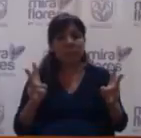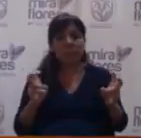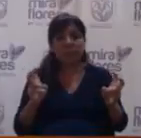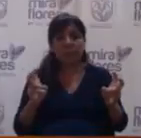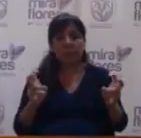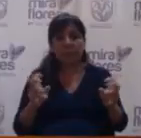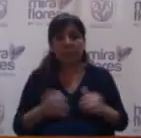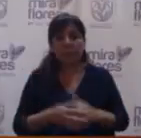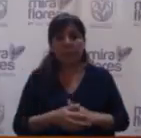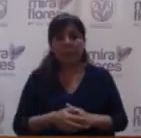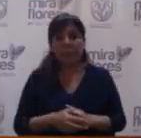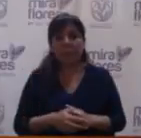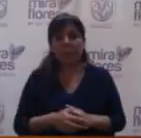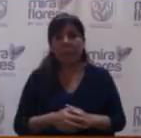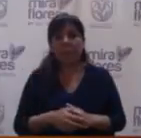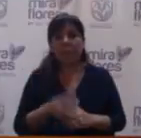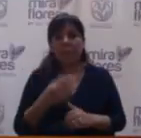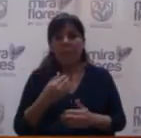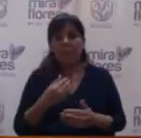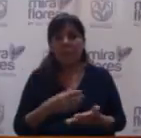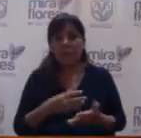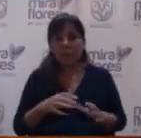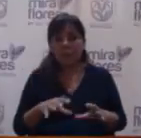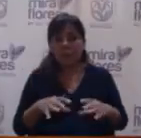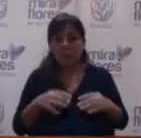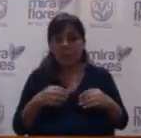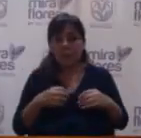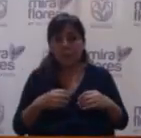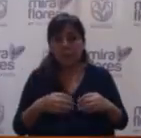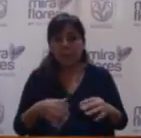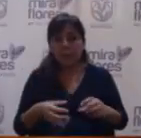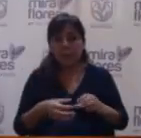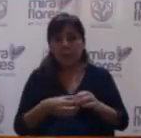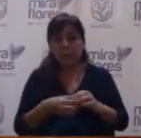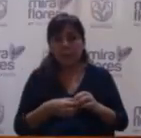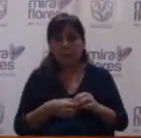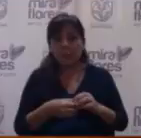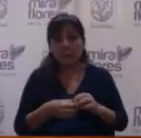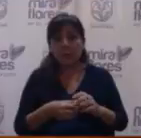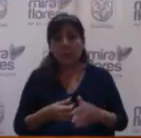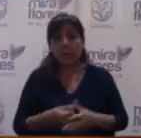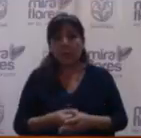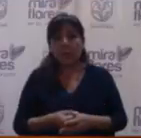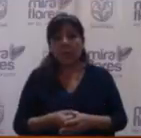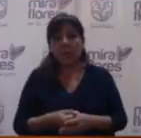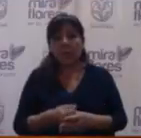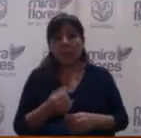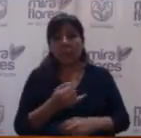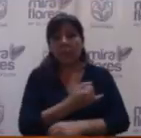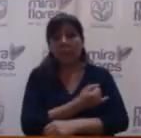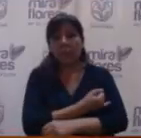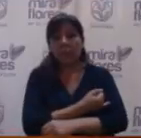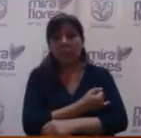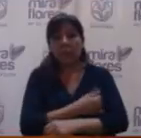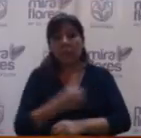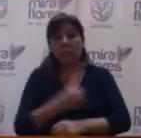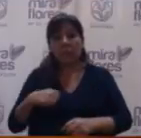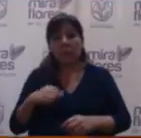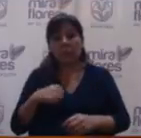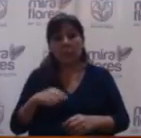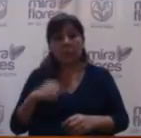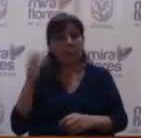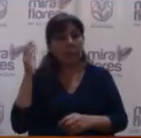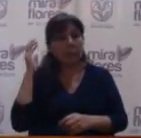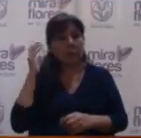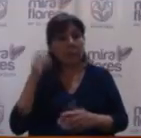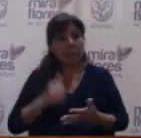Proyecto de acuerdo de consejo que aprueba la suscripción del convenio de adhesión de cooperación interinstitucional entre la Municipalidad de Miraflores y